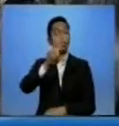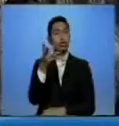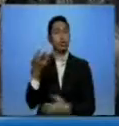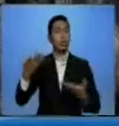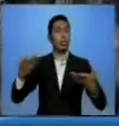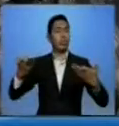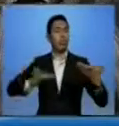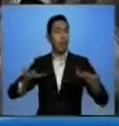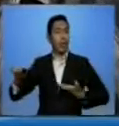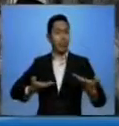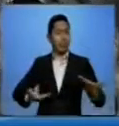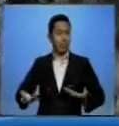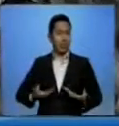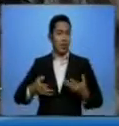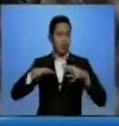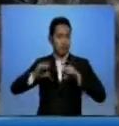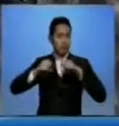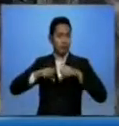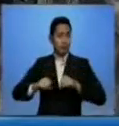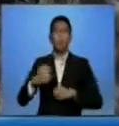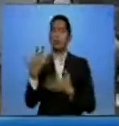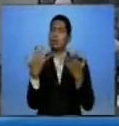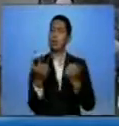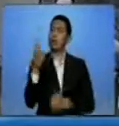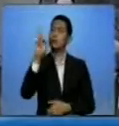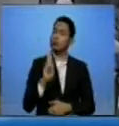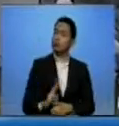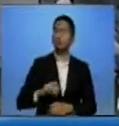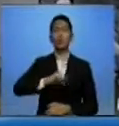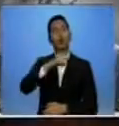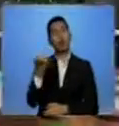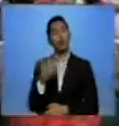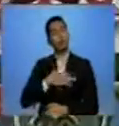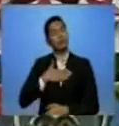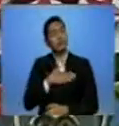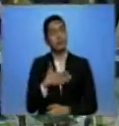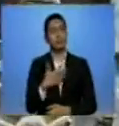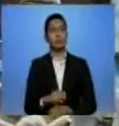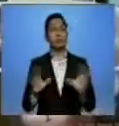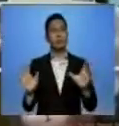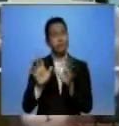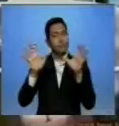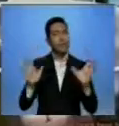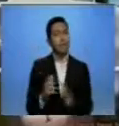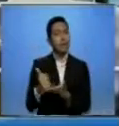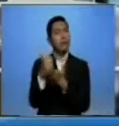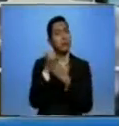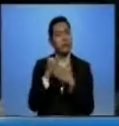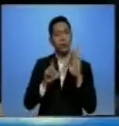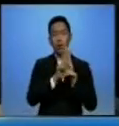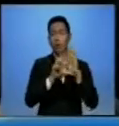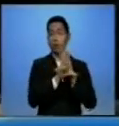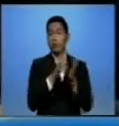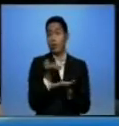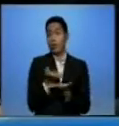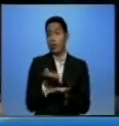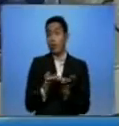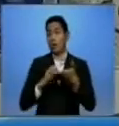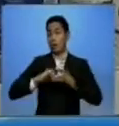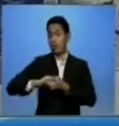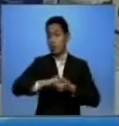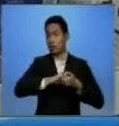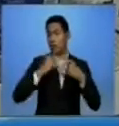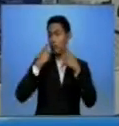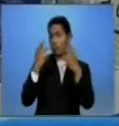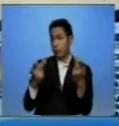gustaría tener una pastelería más al sur. Tenemos muchos clientes del sur. Ellos esperan los beneficios de esta reforma a la Ley Orgánica de Economía Popular y Solidaria